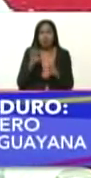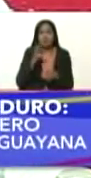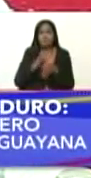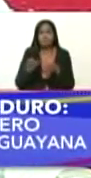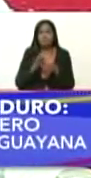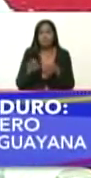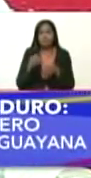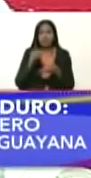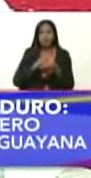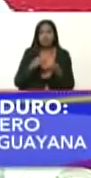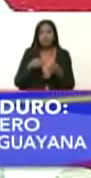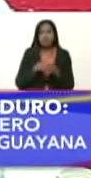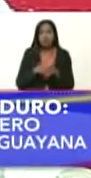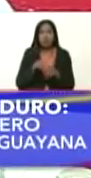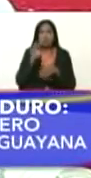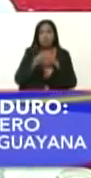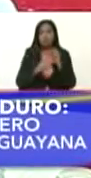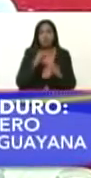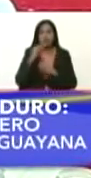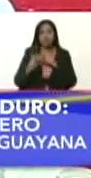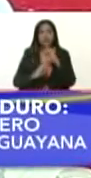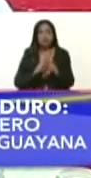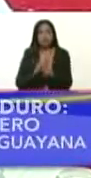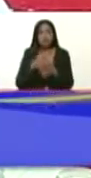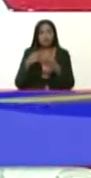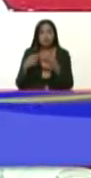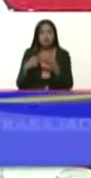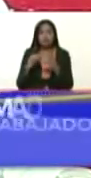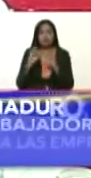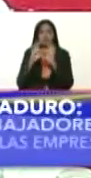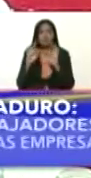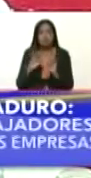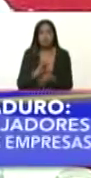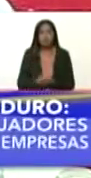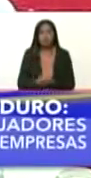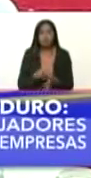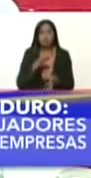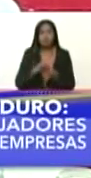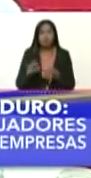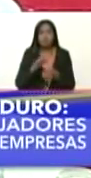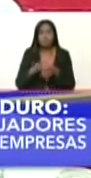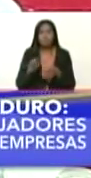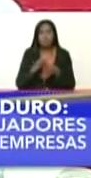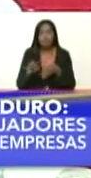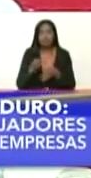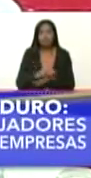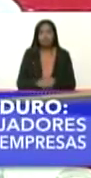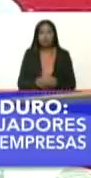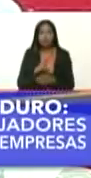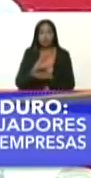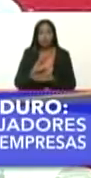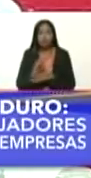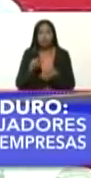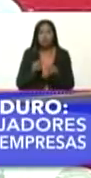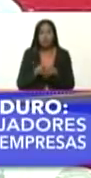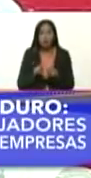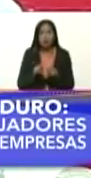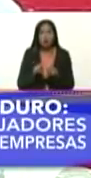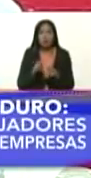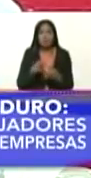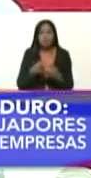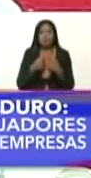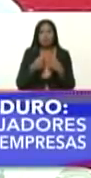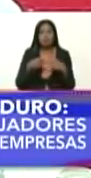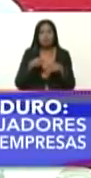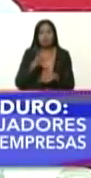una plataforma para las compras internacionales en materia prima. Me está hablando del petro. Y proteger las prestaciones sociales con el